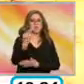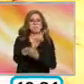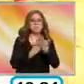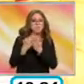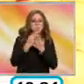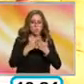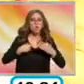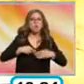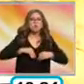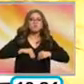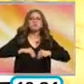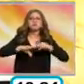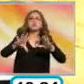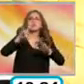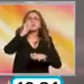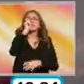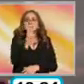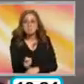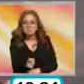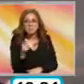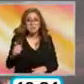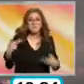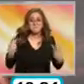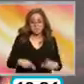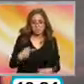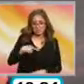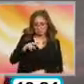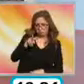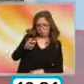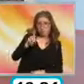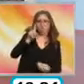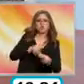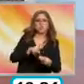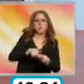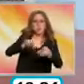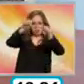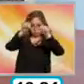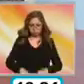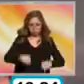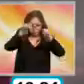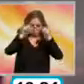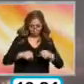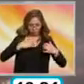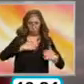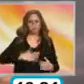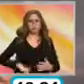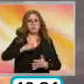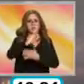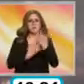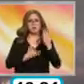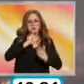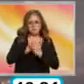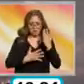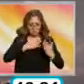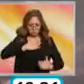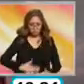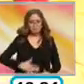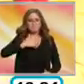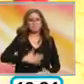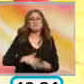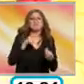que comunican algún mensaje. Nadie se detiene a pensar dónde se están maquilando todas esas camisetas. A lo mejor está sucediendo en